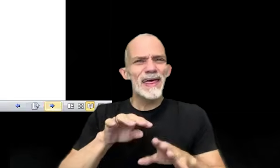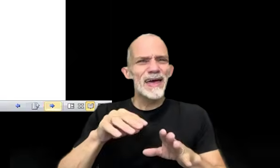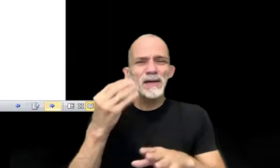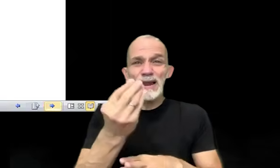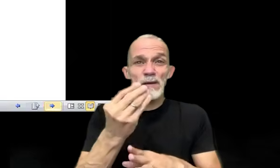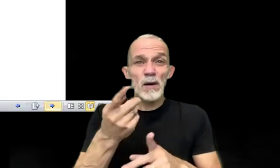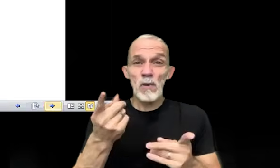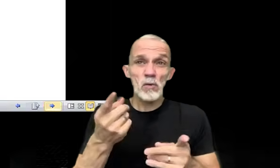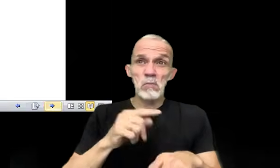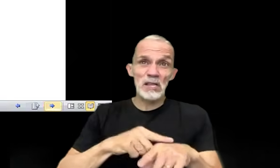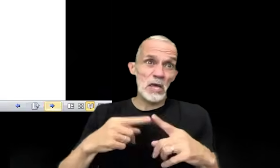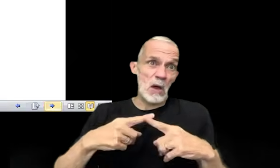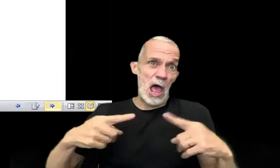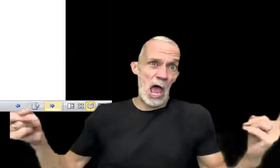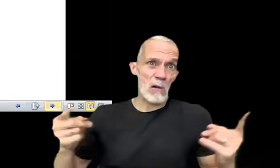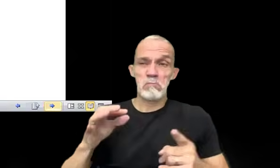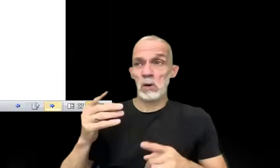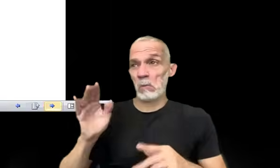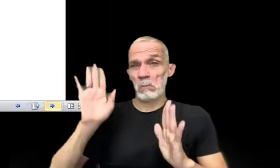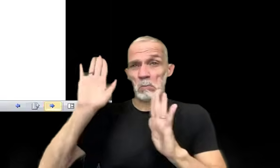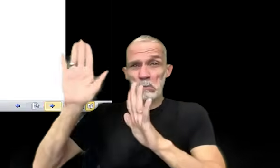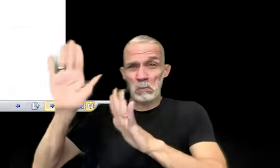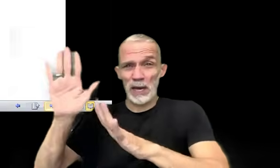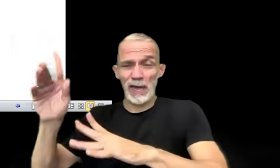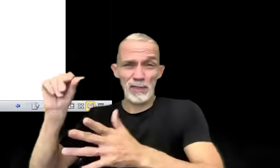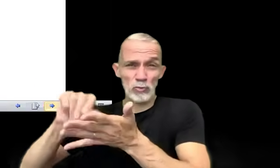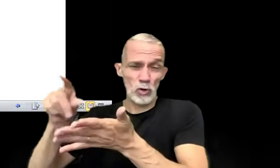residencia por el mero transcurso del tiempo porque se den